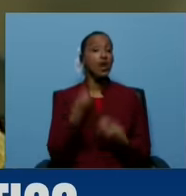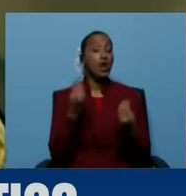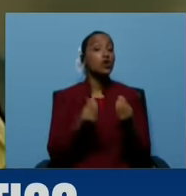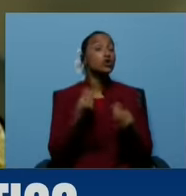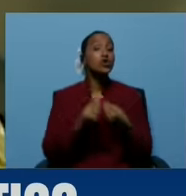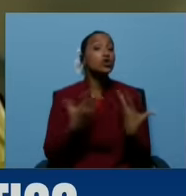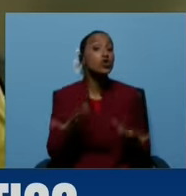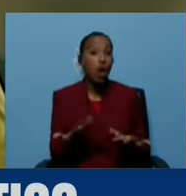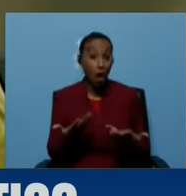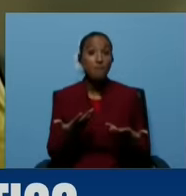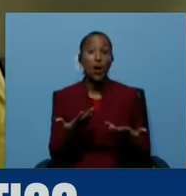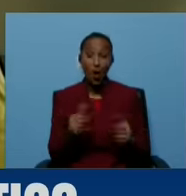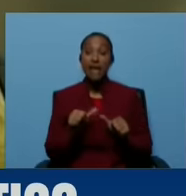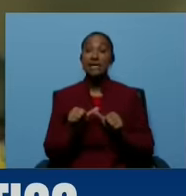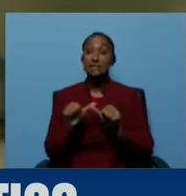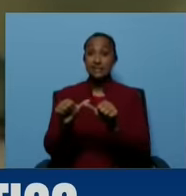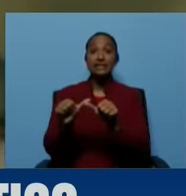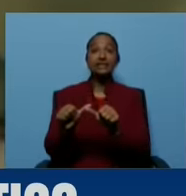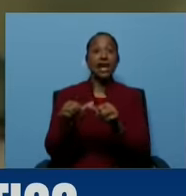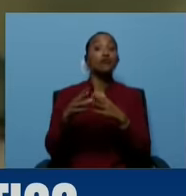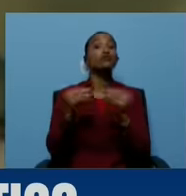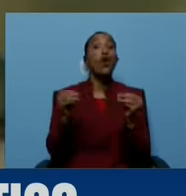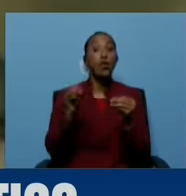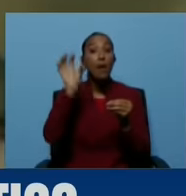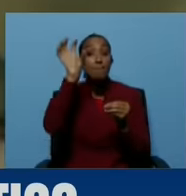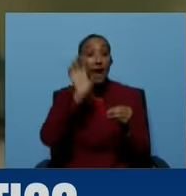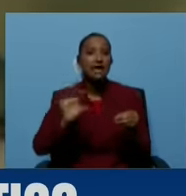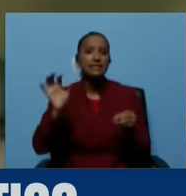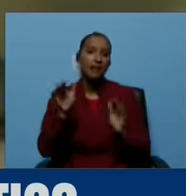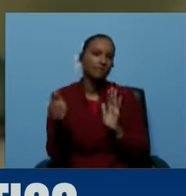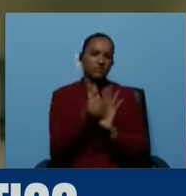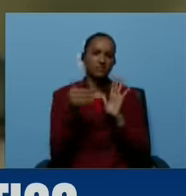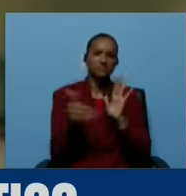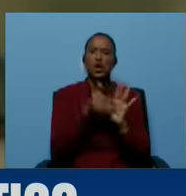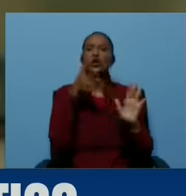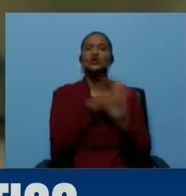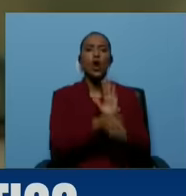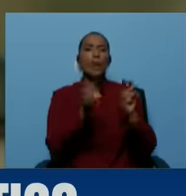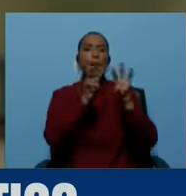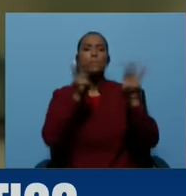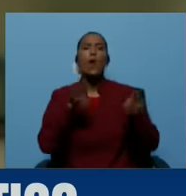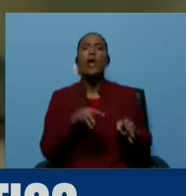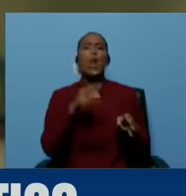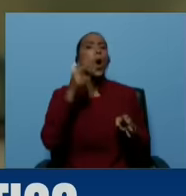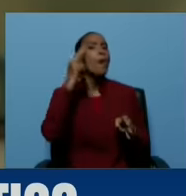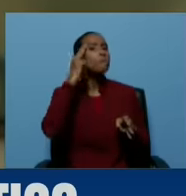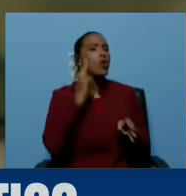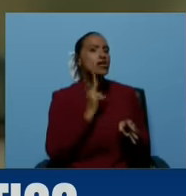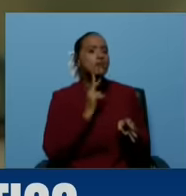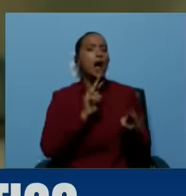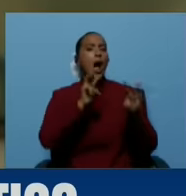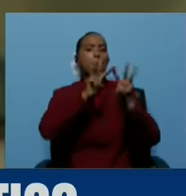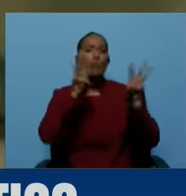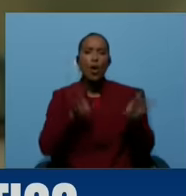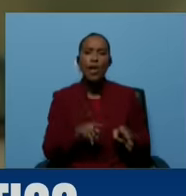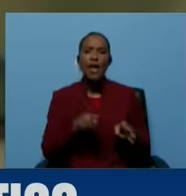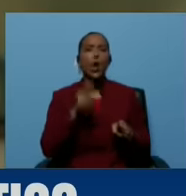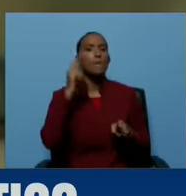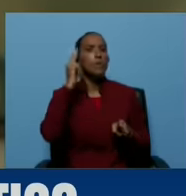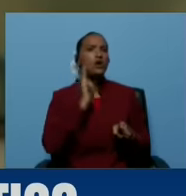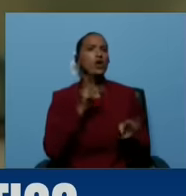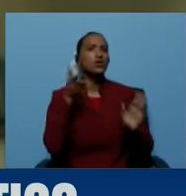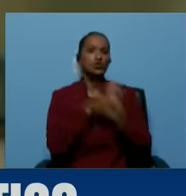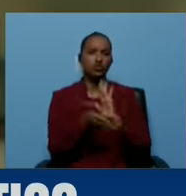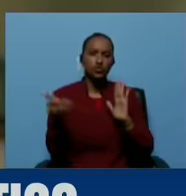sigue, los imperios, los centros hegemónicos siguen alimentando una suerte de envidia contra